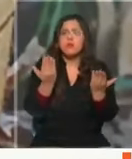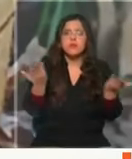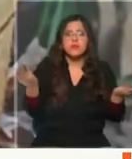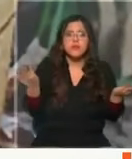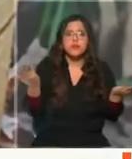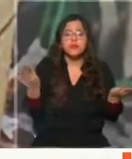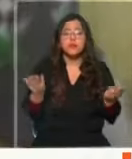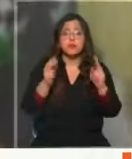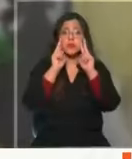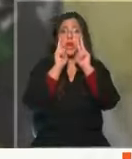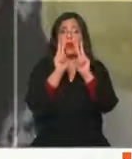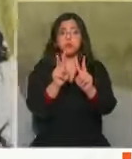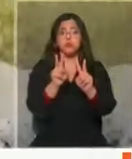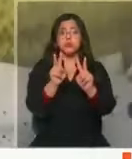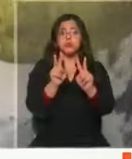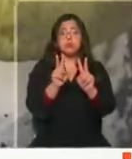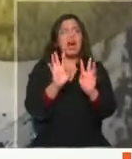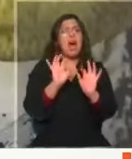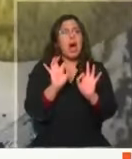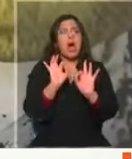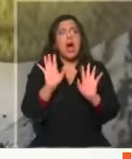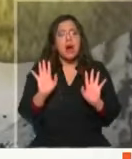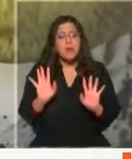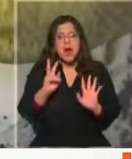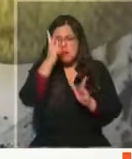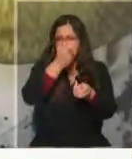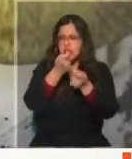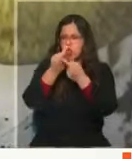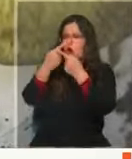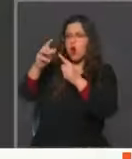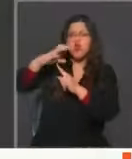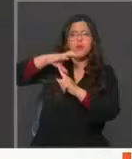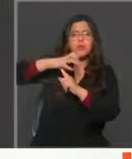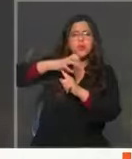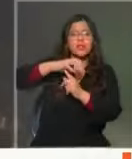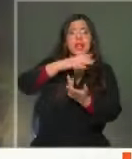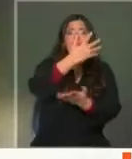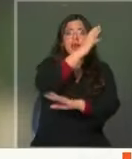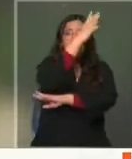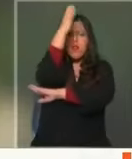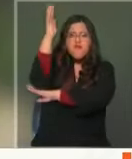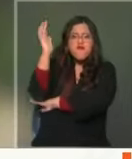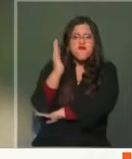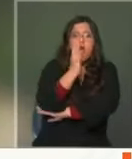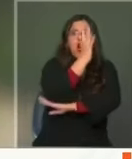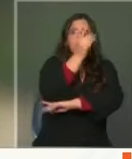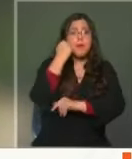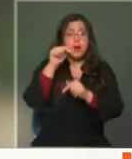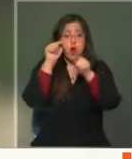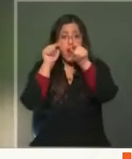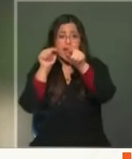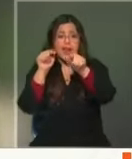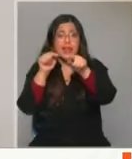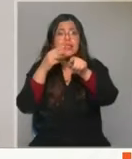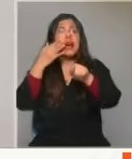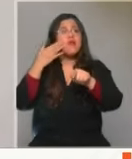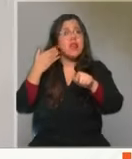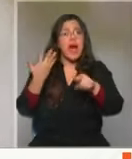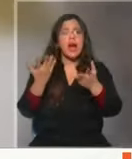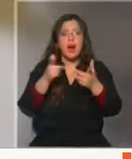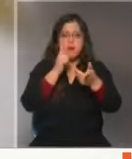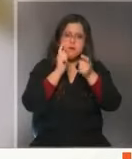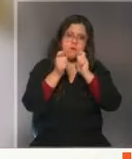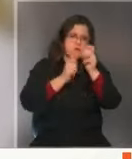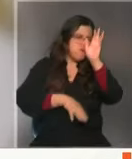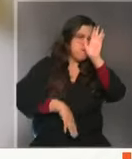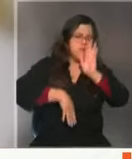A simple vista parece inofensivo, tan parecido a otros hongos de los bosques de pinos y eucaliptus, pero esta seta blanca es una de las más